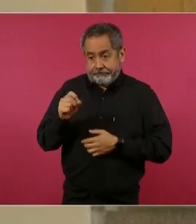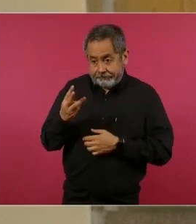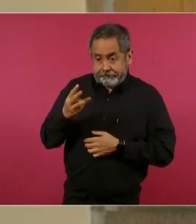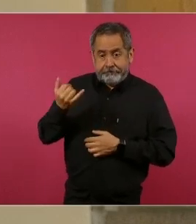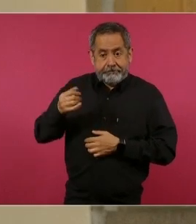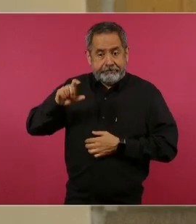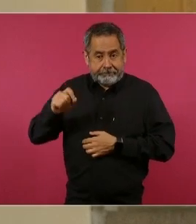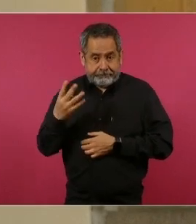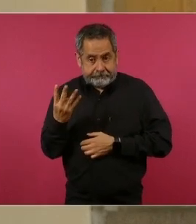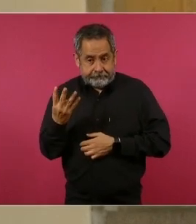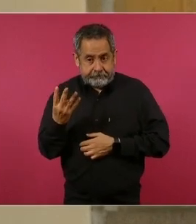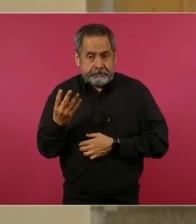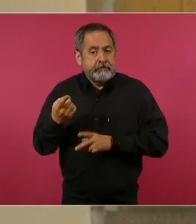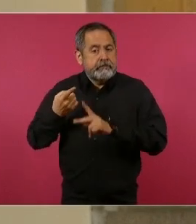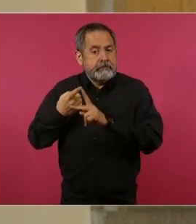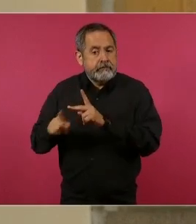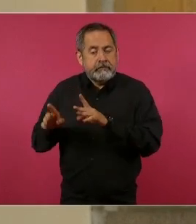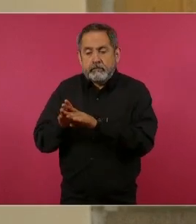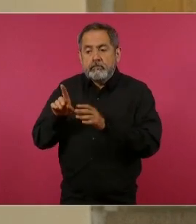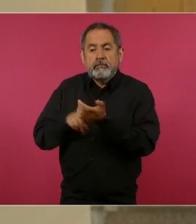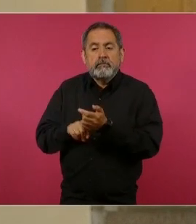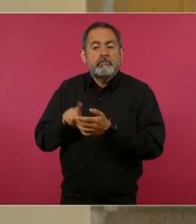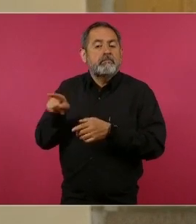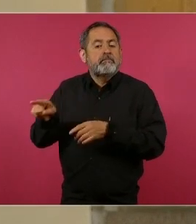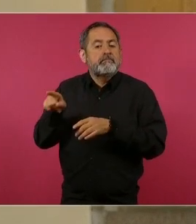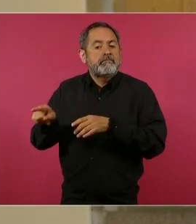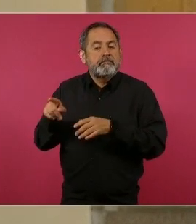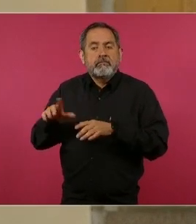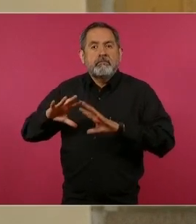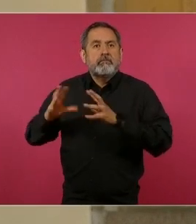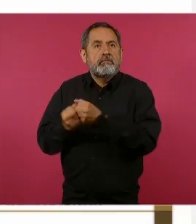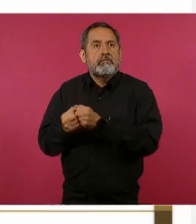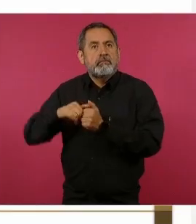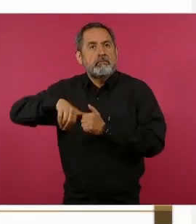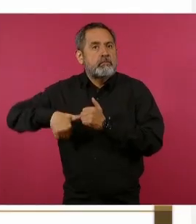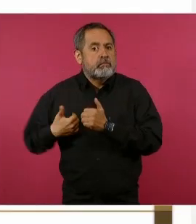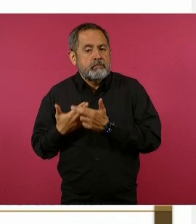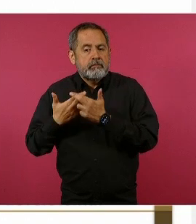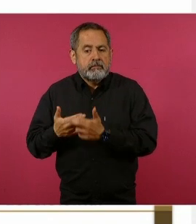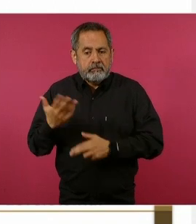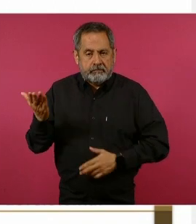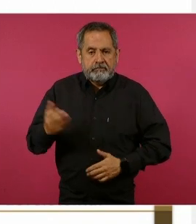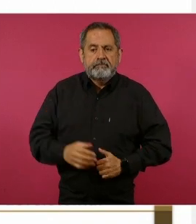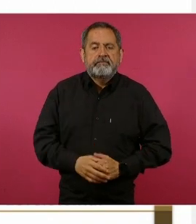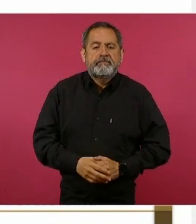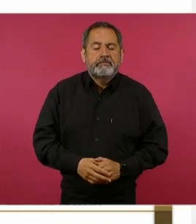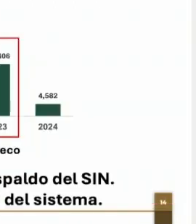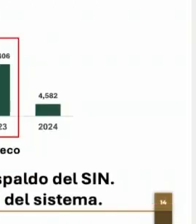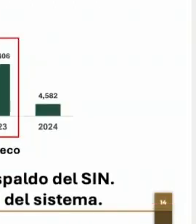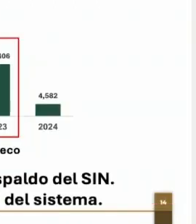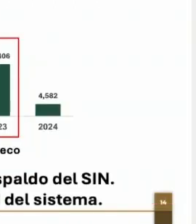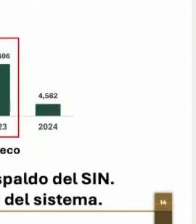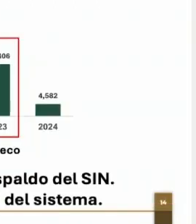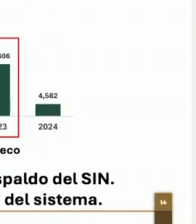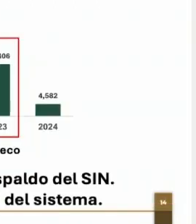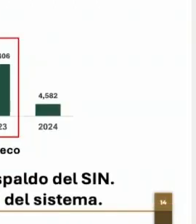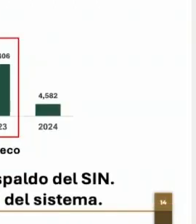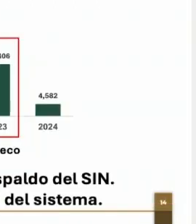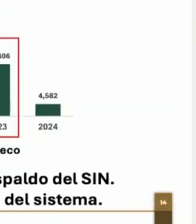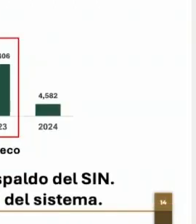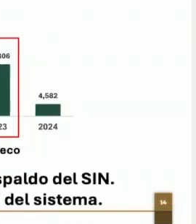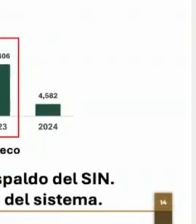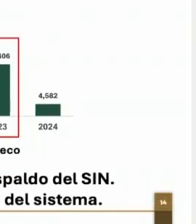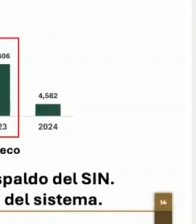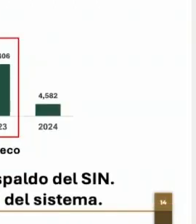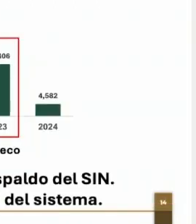el almacenamiento inicial de los embalses de las centrales hidroeléctricas fue del 55 y 54%. Aquí lo vemos. El 2022 iniciamos